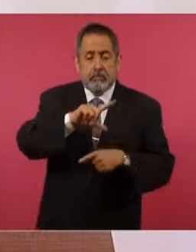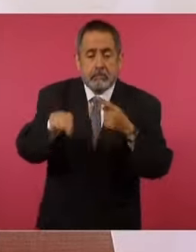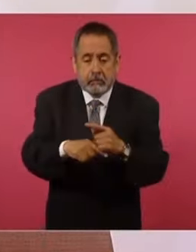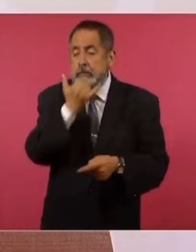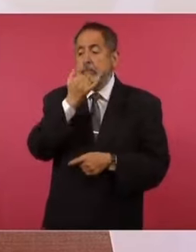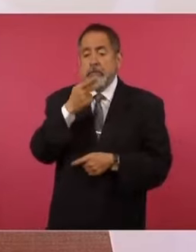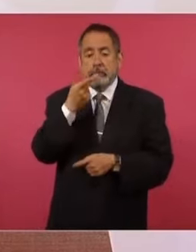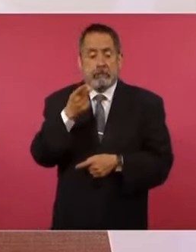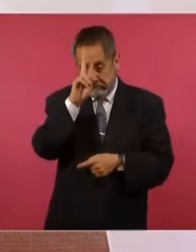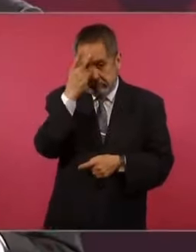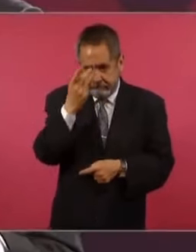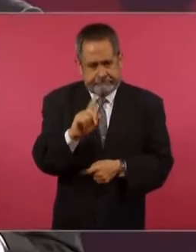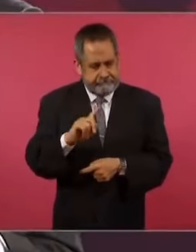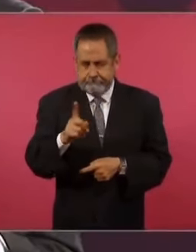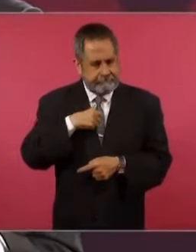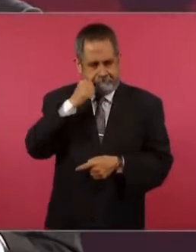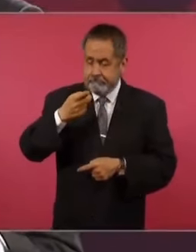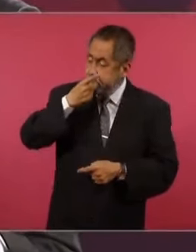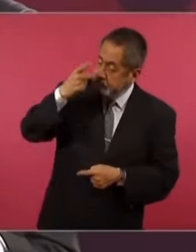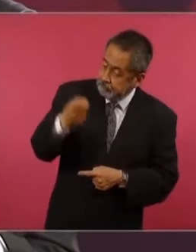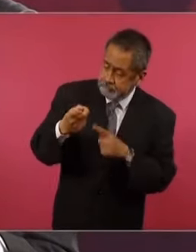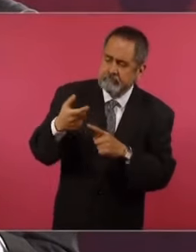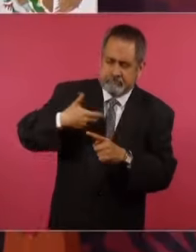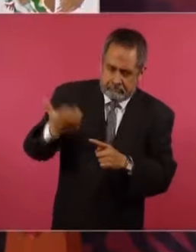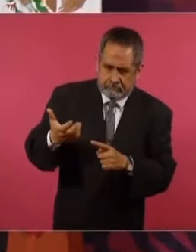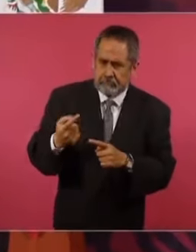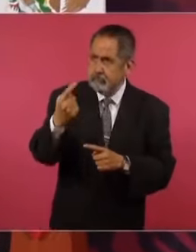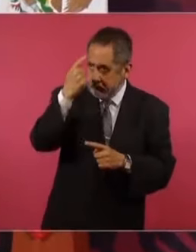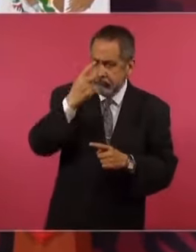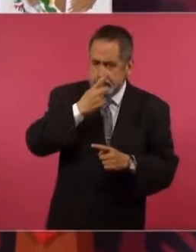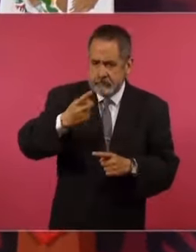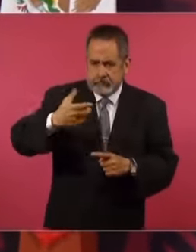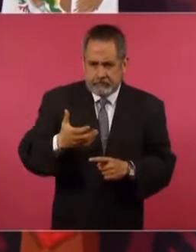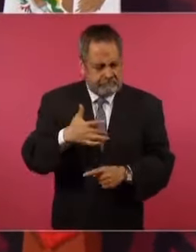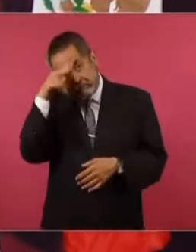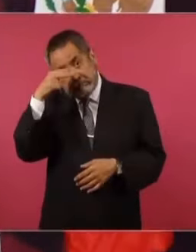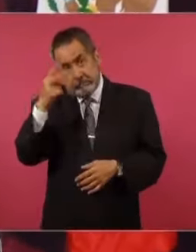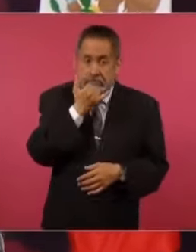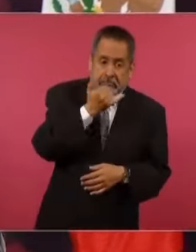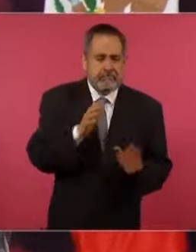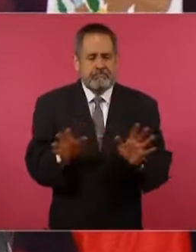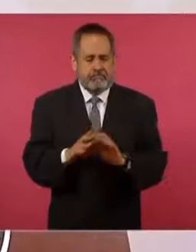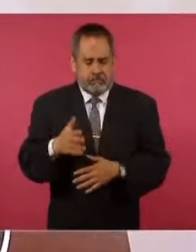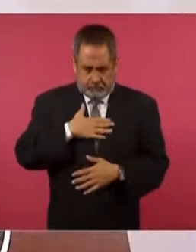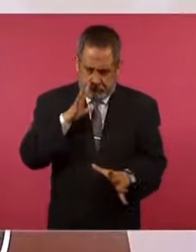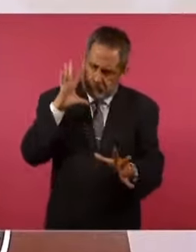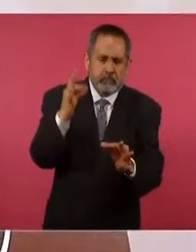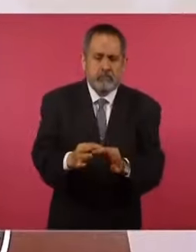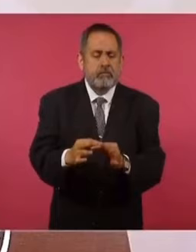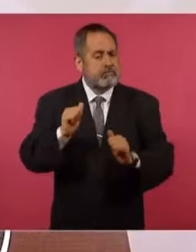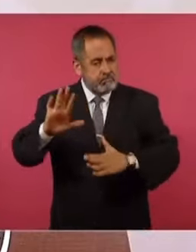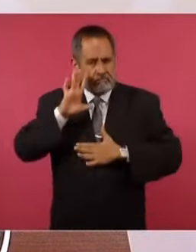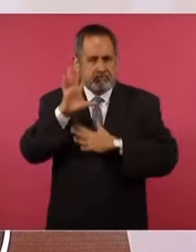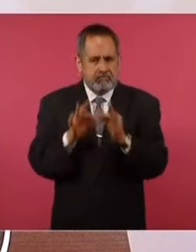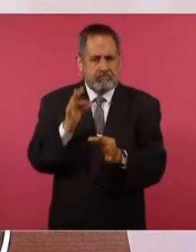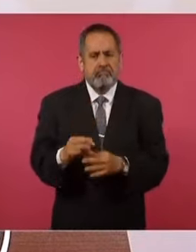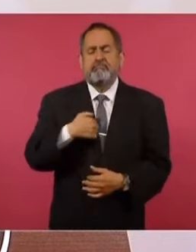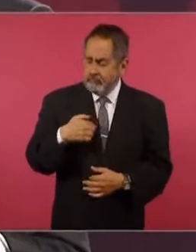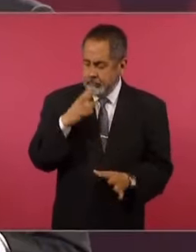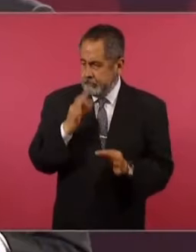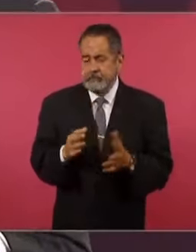tengo nunca y otros datos siempre lo que digo lo sostengo cumplo mis compromisos